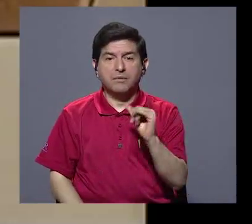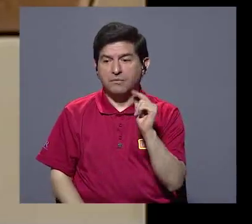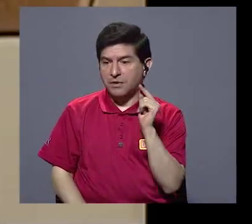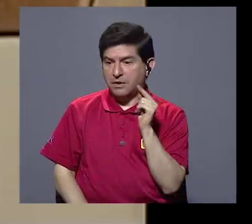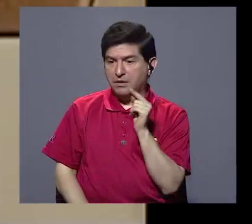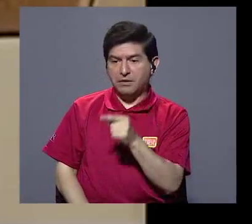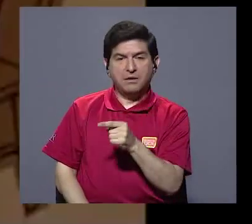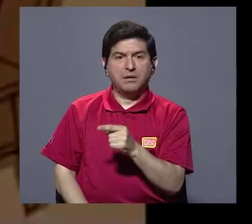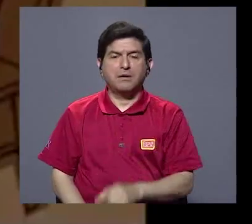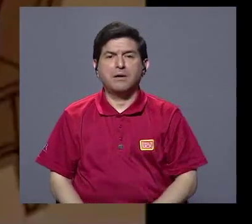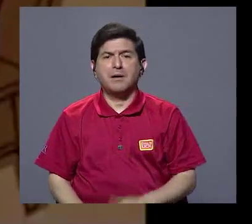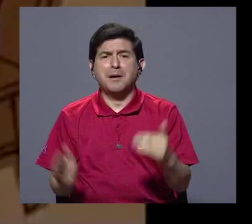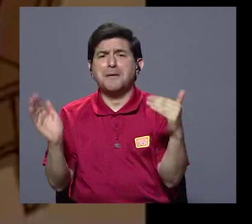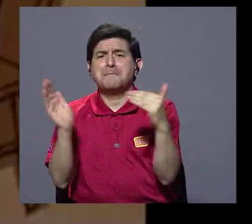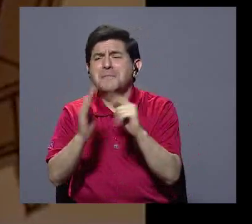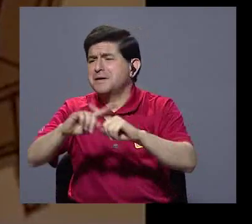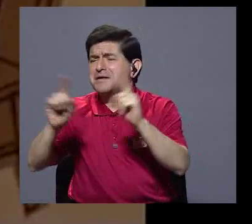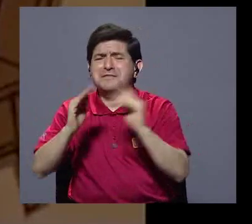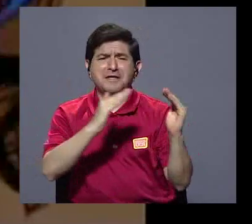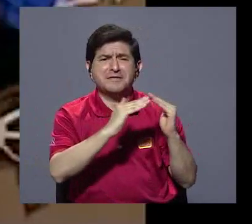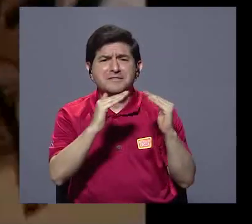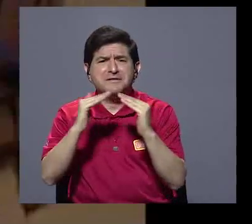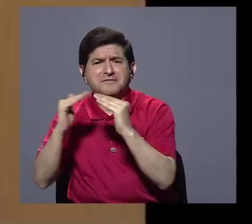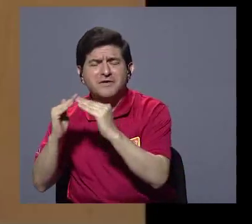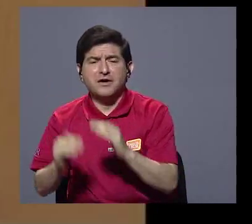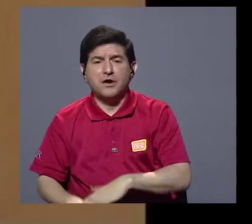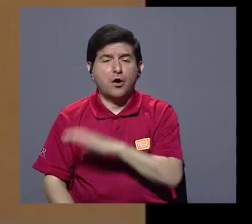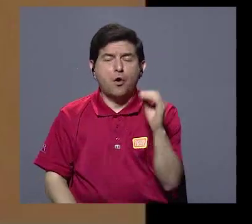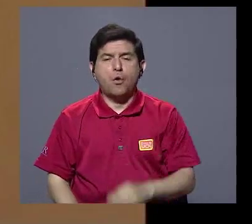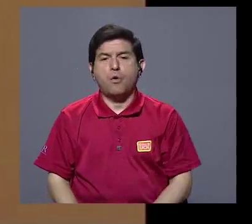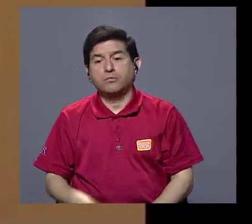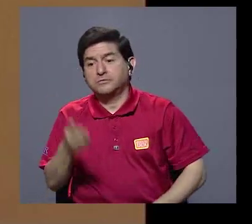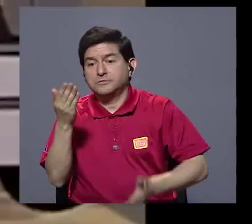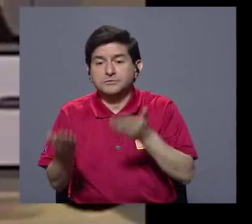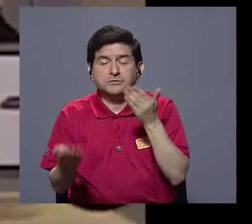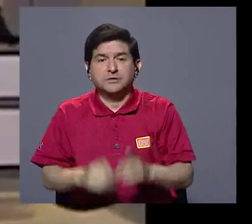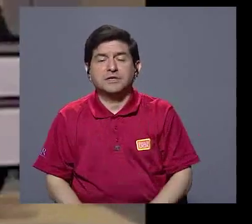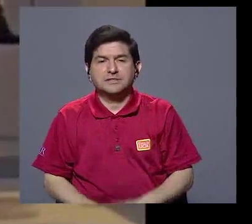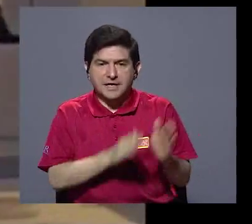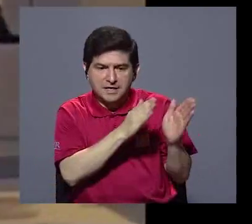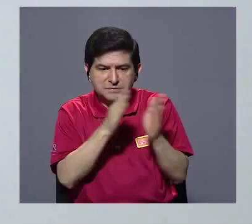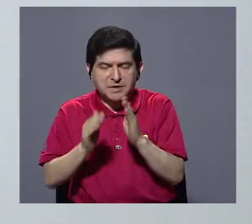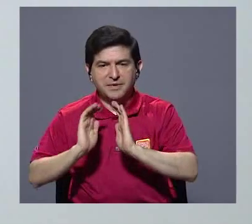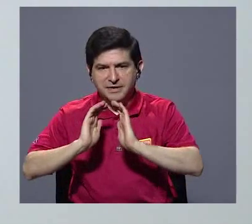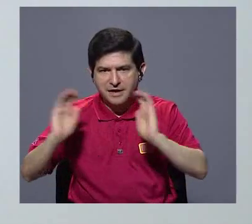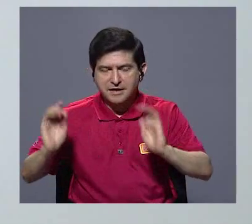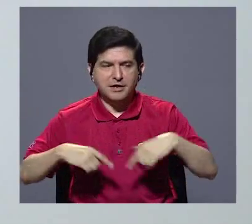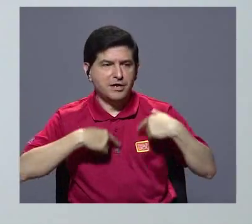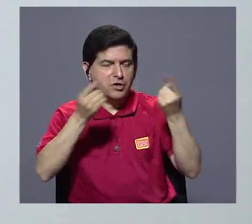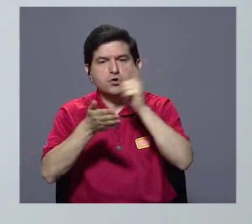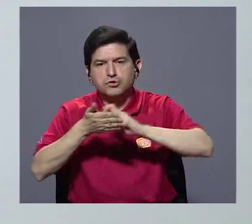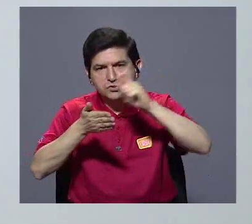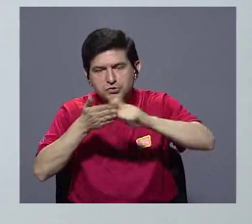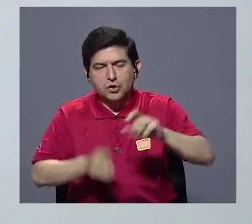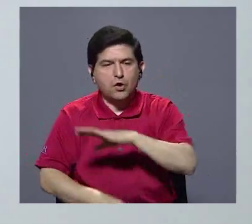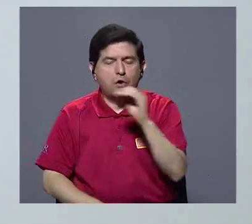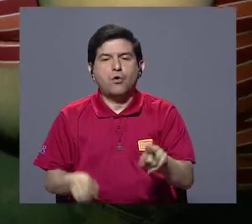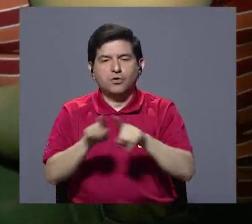criminalidad, con la violencia, y por otro lado son los que en miles de hogares o